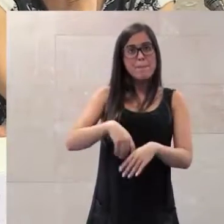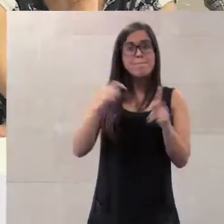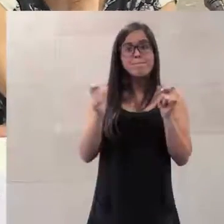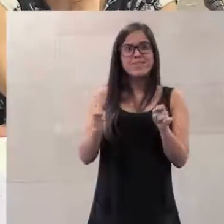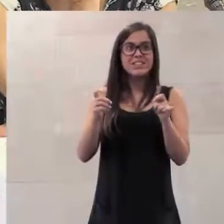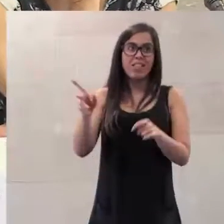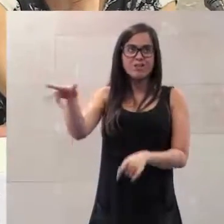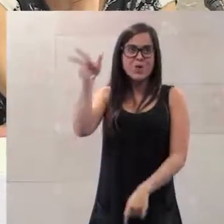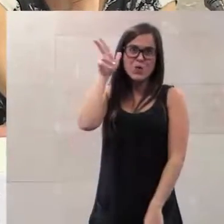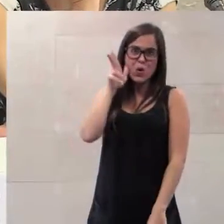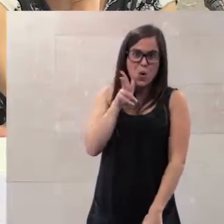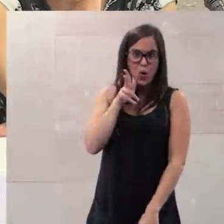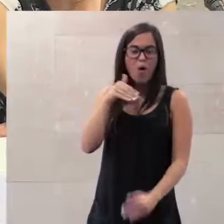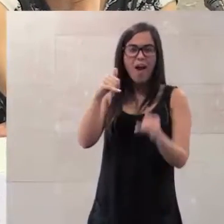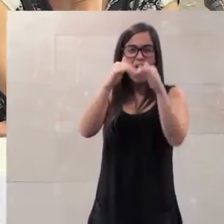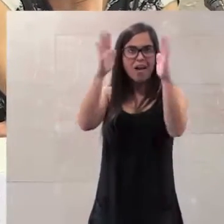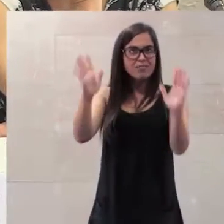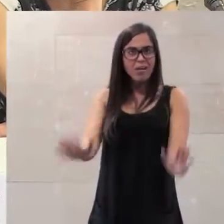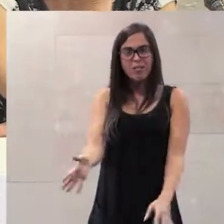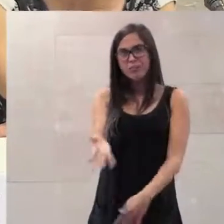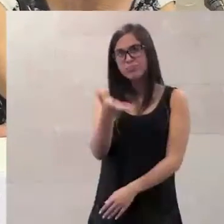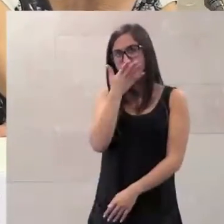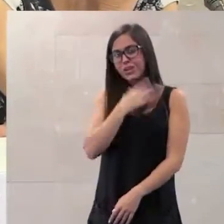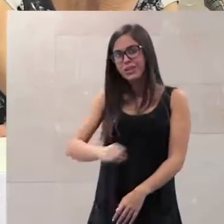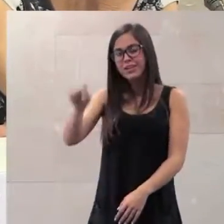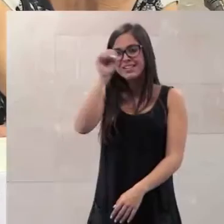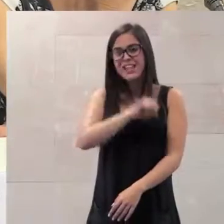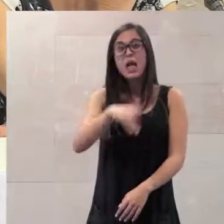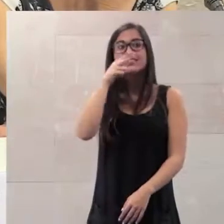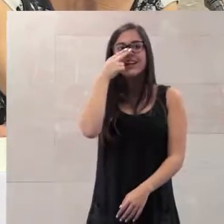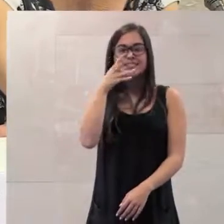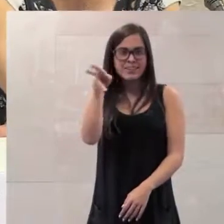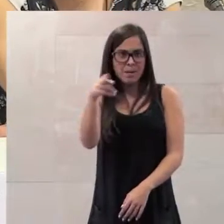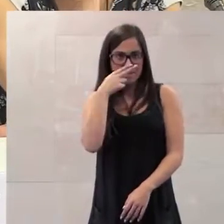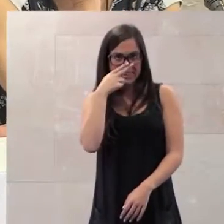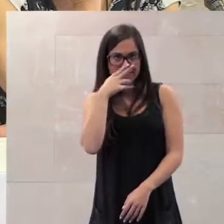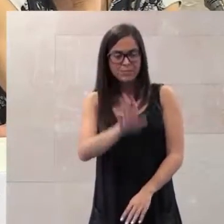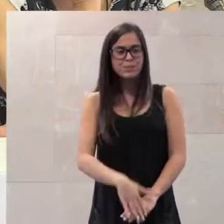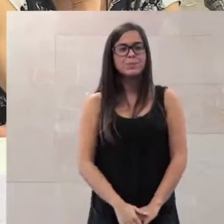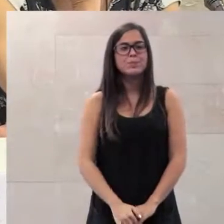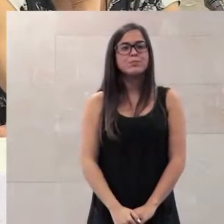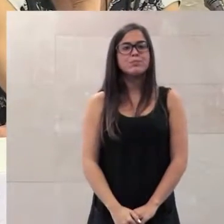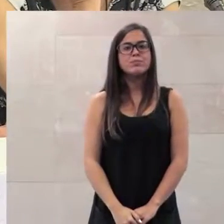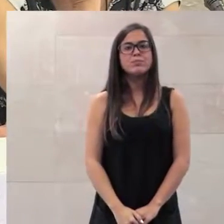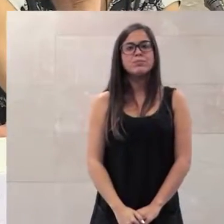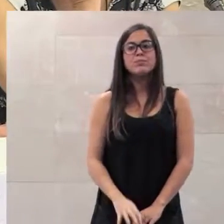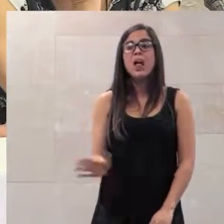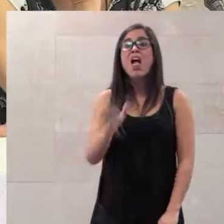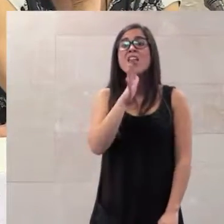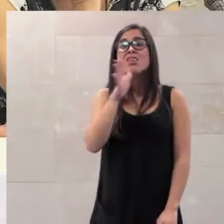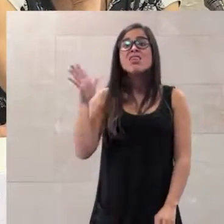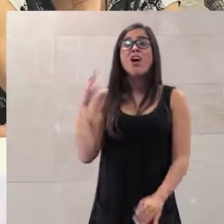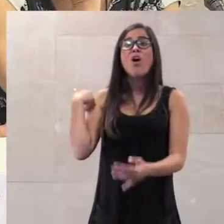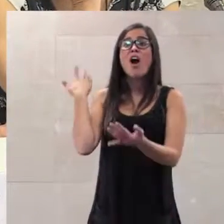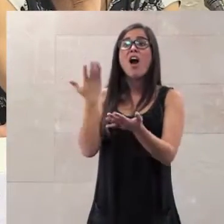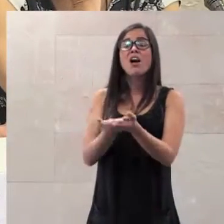Basauri, que es un lujazo de casa, que es una maravilla. Yo creo que es interesante visitarla. Pero bueno, en estos 5 años, los